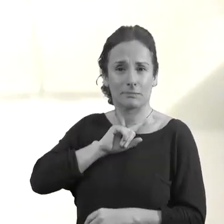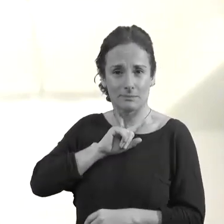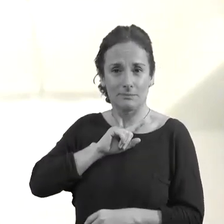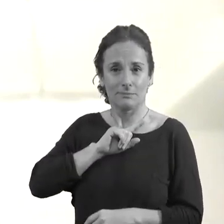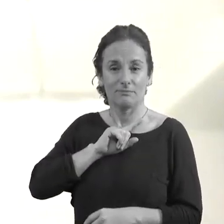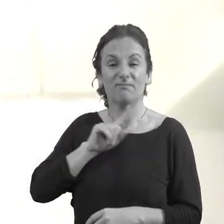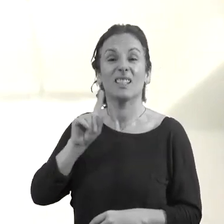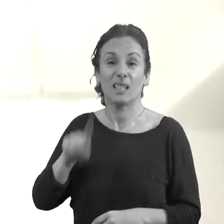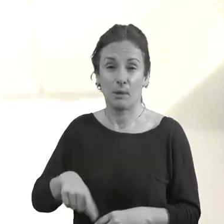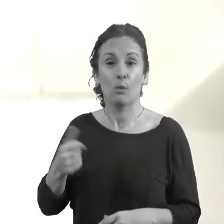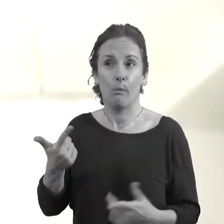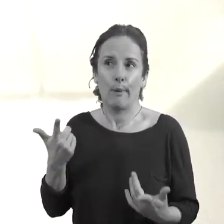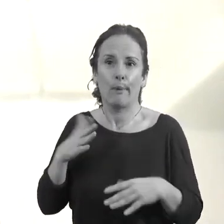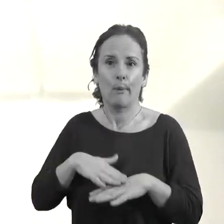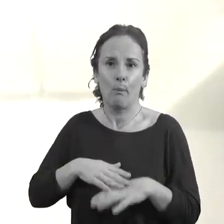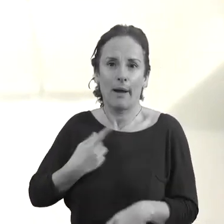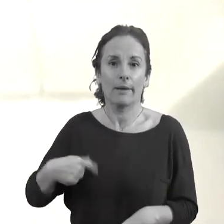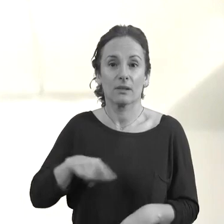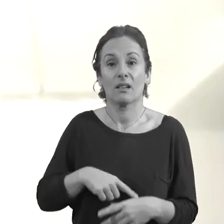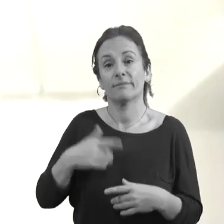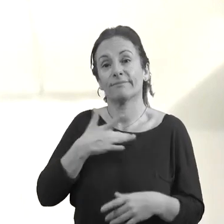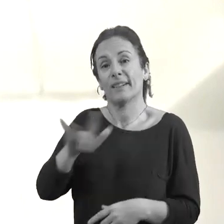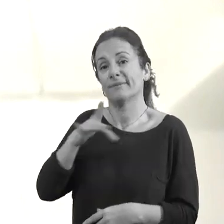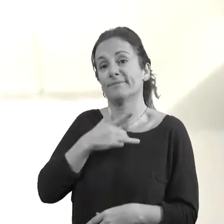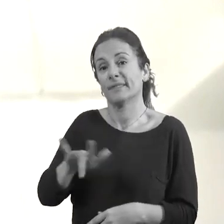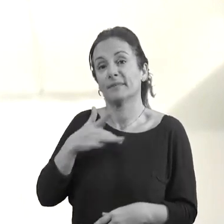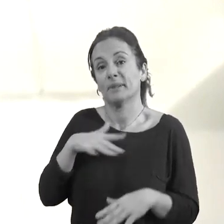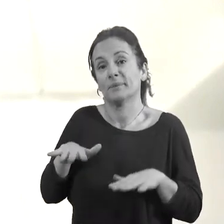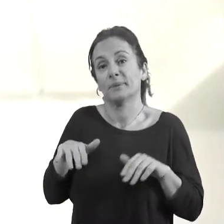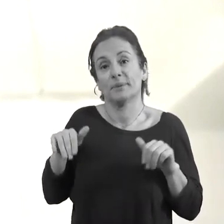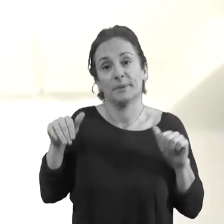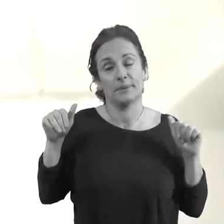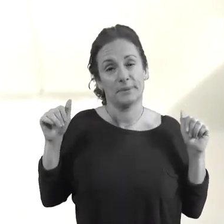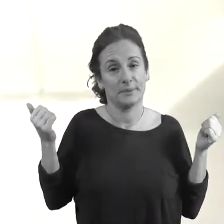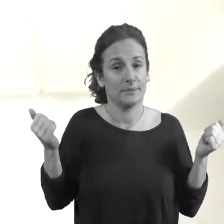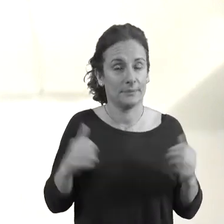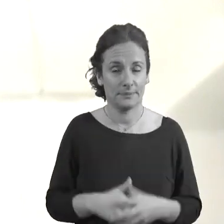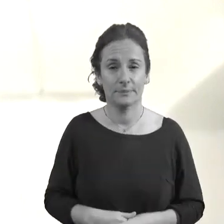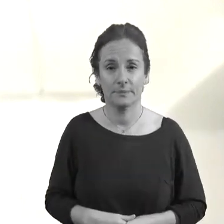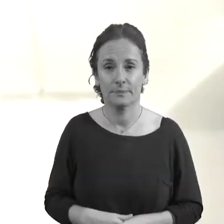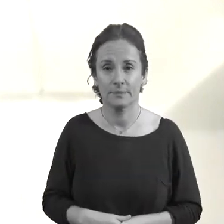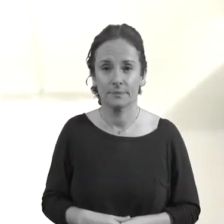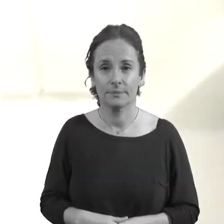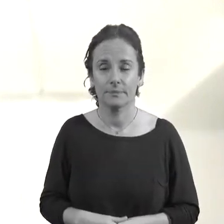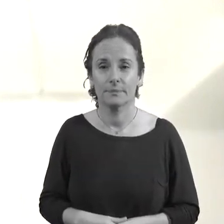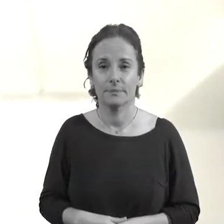modo que nos vayan ganando batallas y es tal vez el momento de tomar las calles, ¿no? De